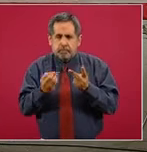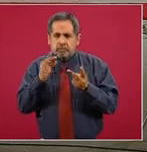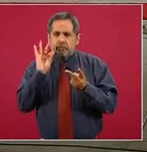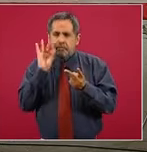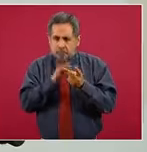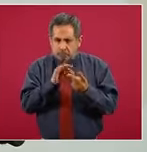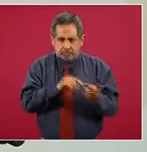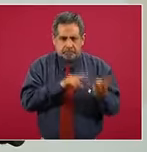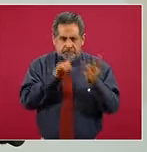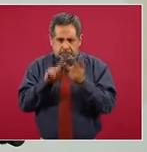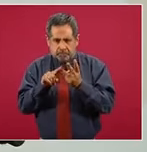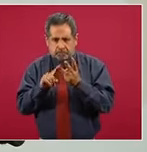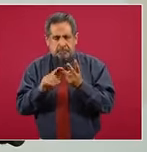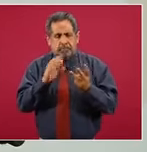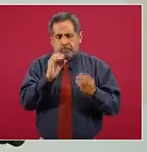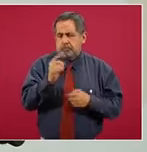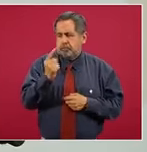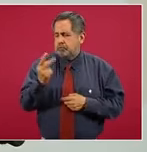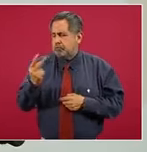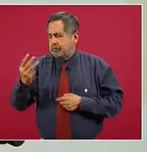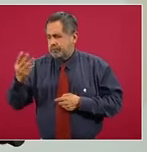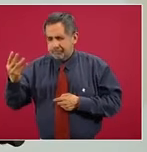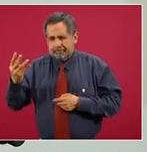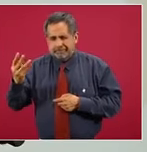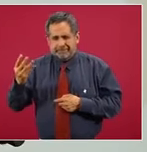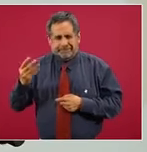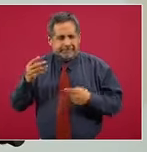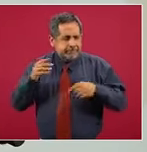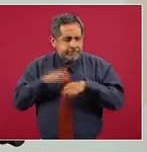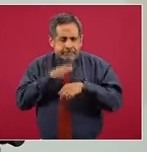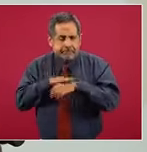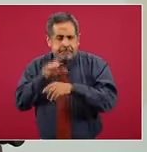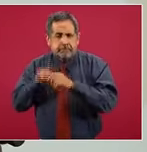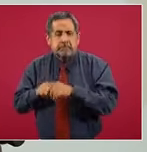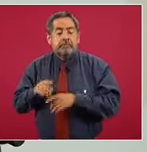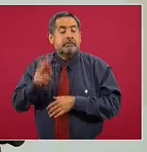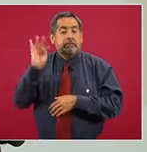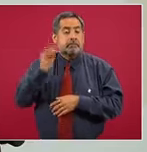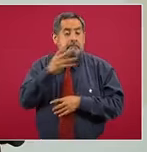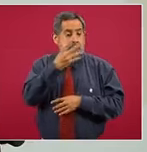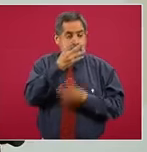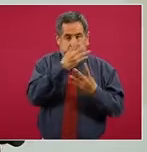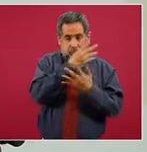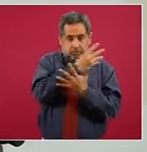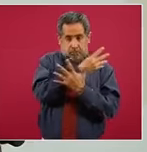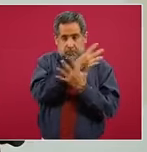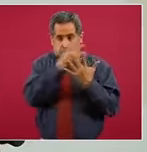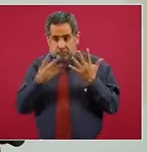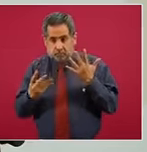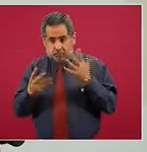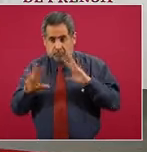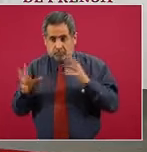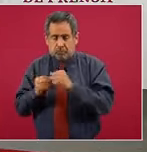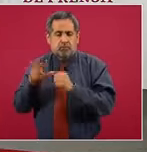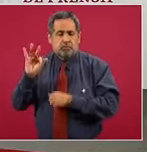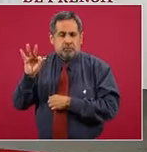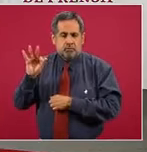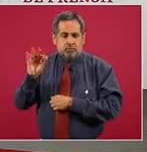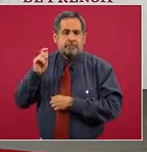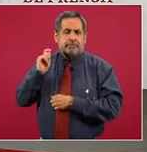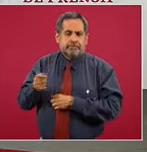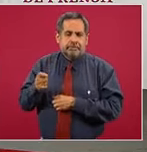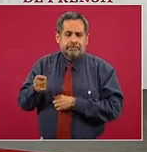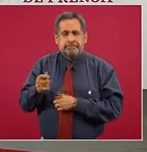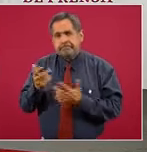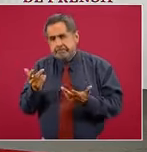una calificación, 0, 1, 2, 3 y 4. Si todos estuvieran en 4, suman 40,